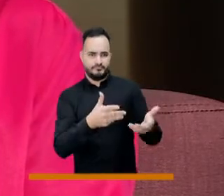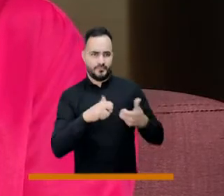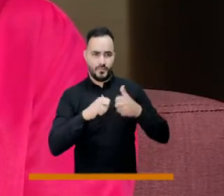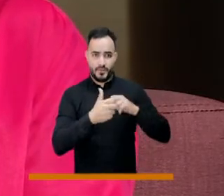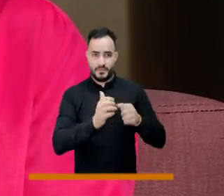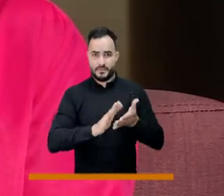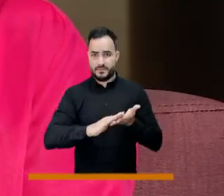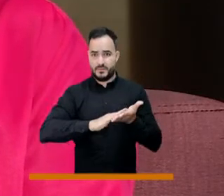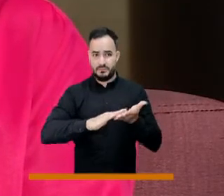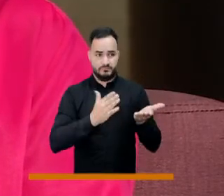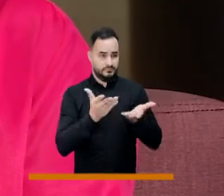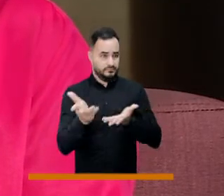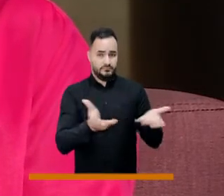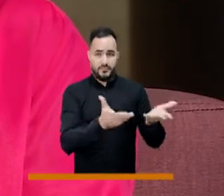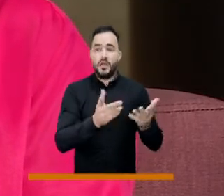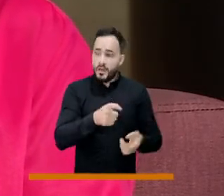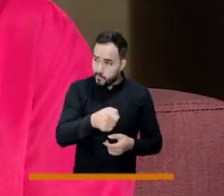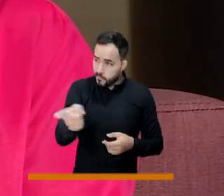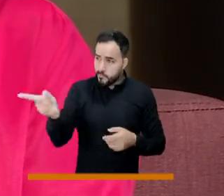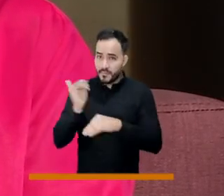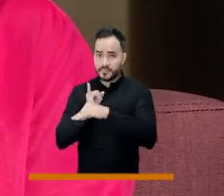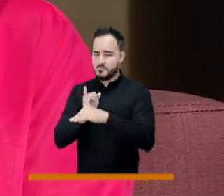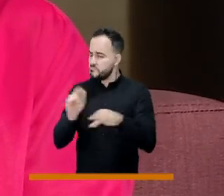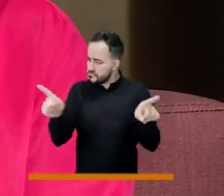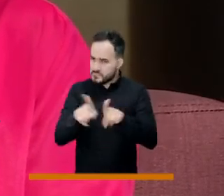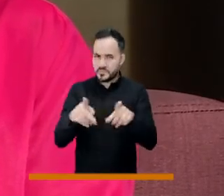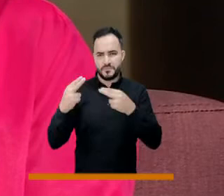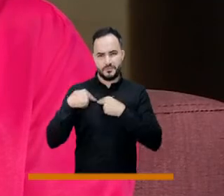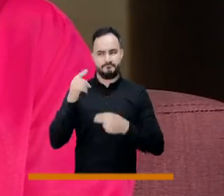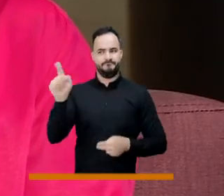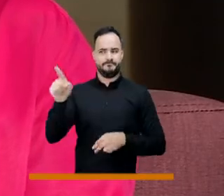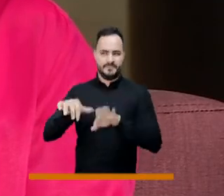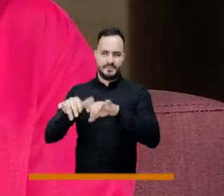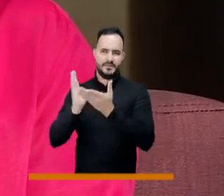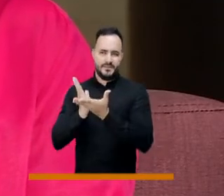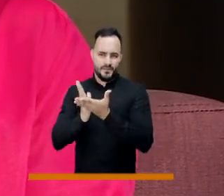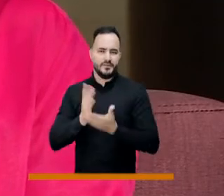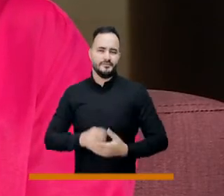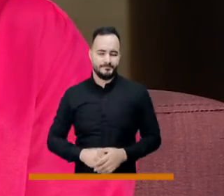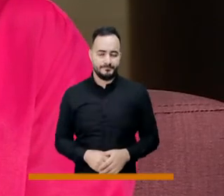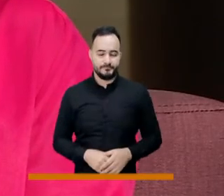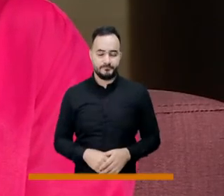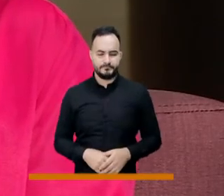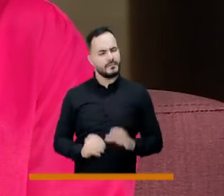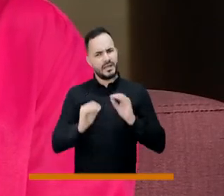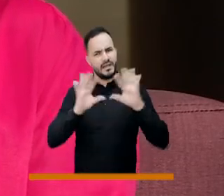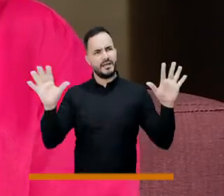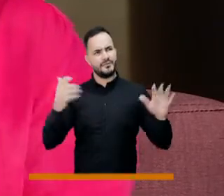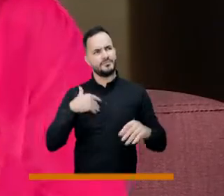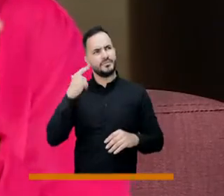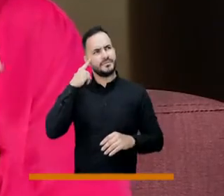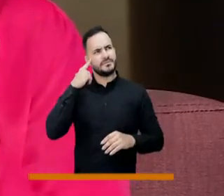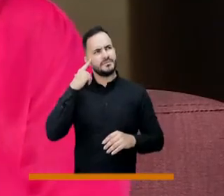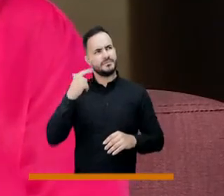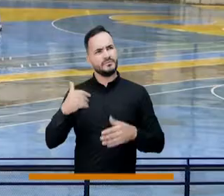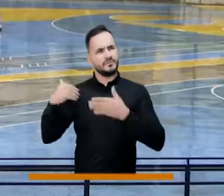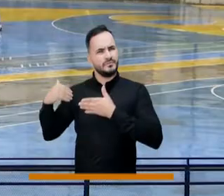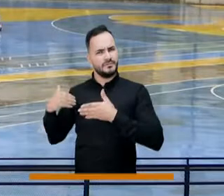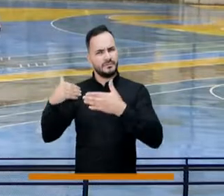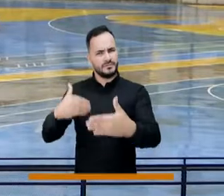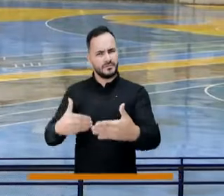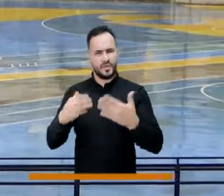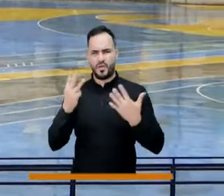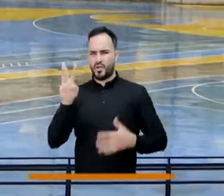coadyuvar en la solución de este problema y de los otros colegios. Es que realmente desde